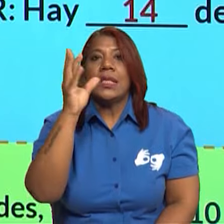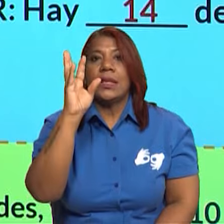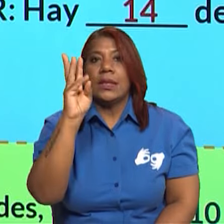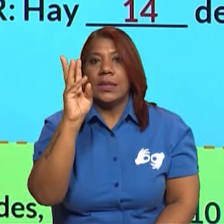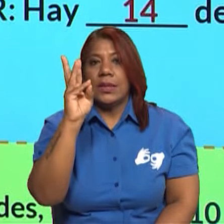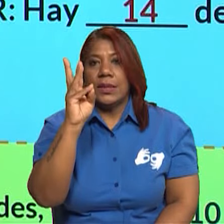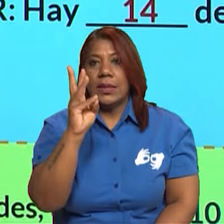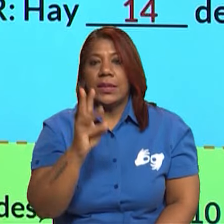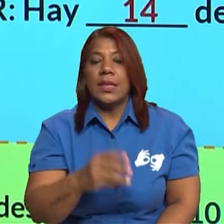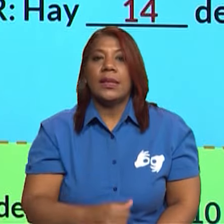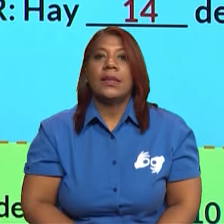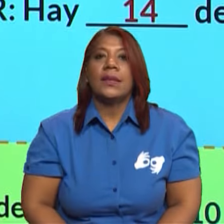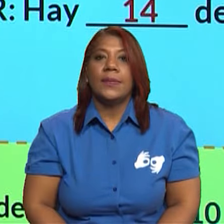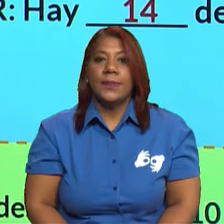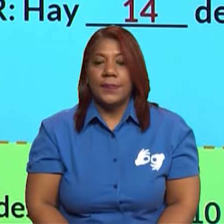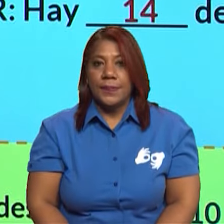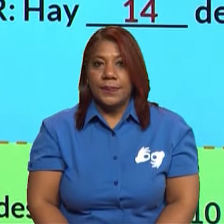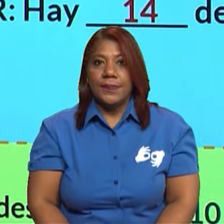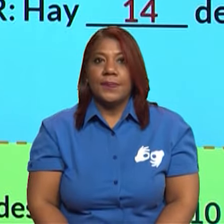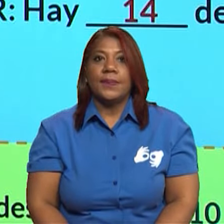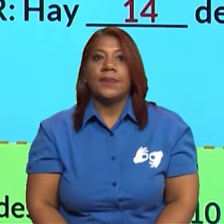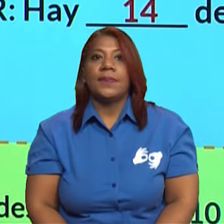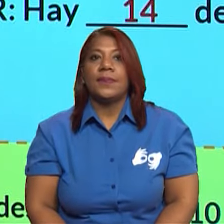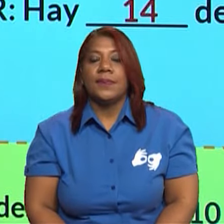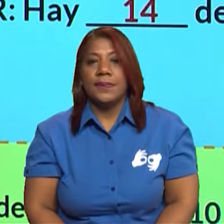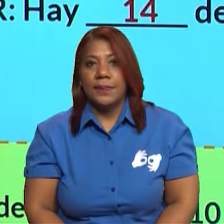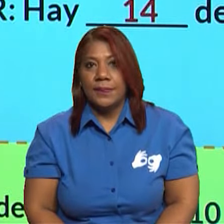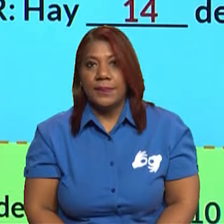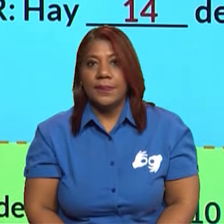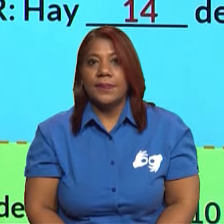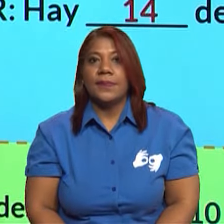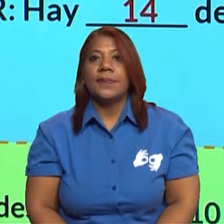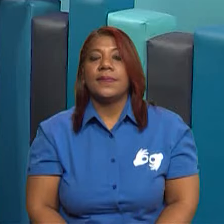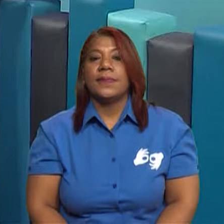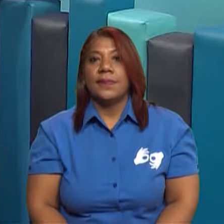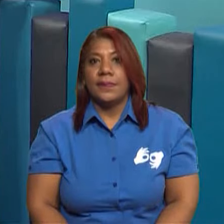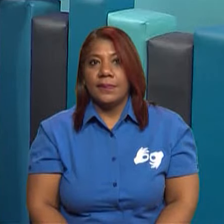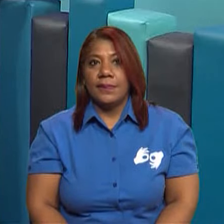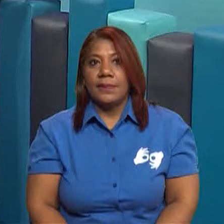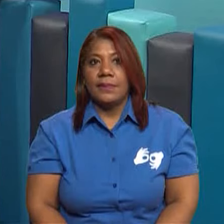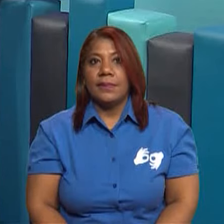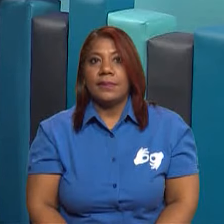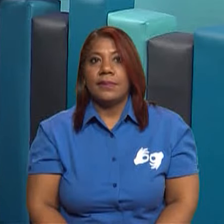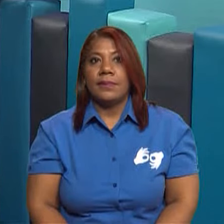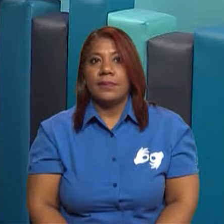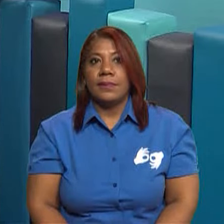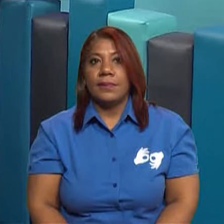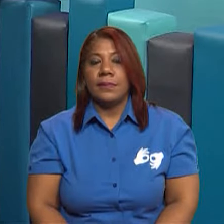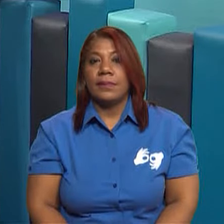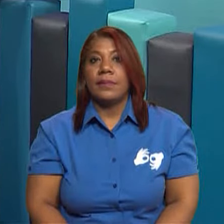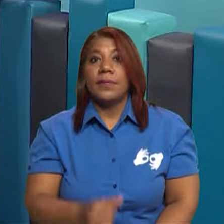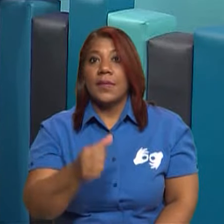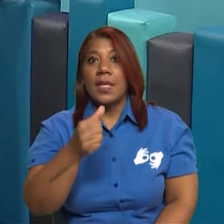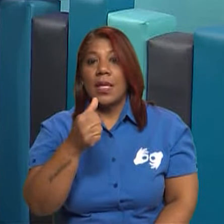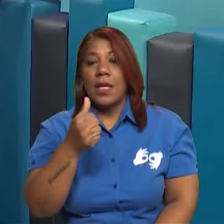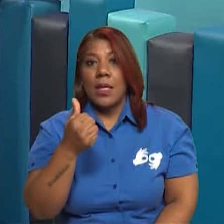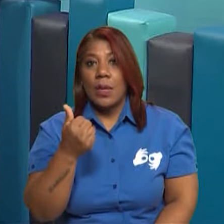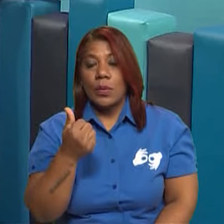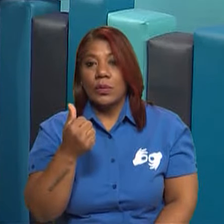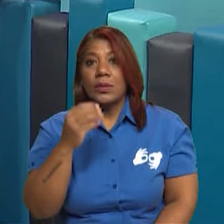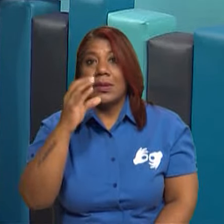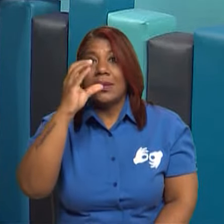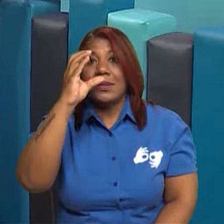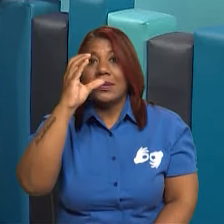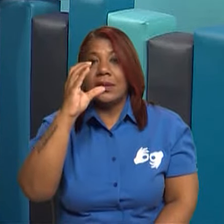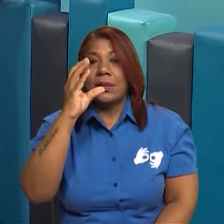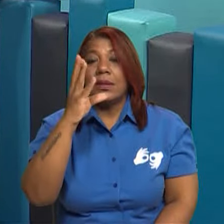Excelente, tengo 16 unidades. Muy bien. Veamos en la... En este caso que tenía hasta centenas, pero